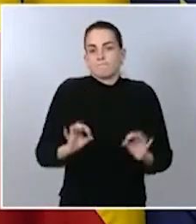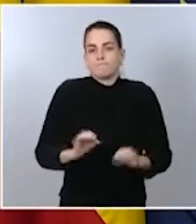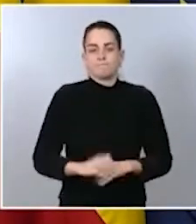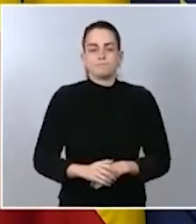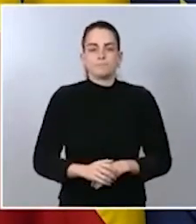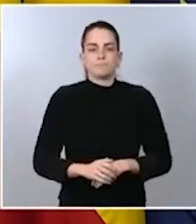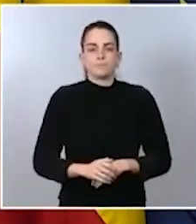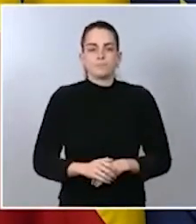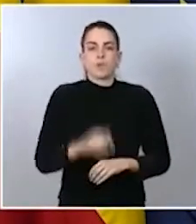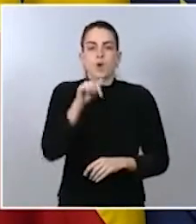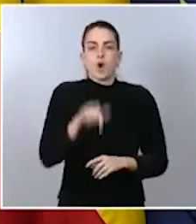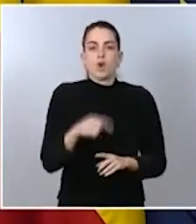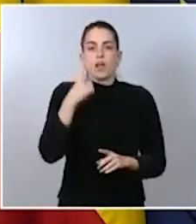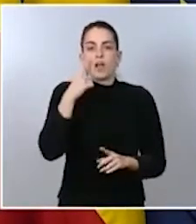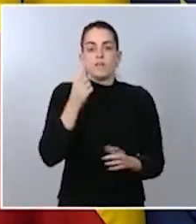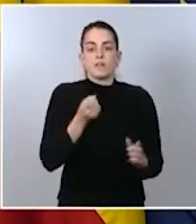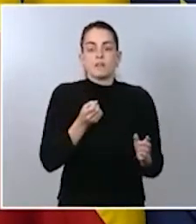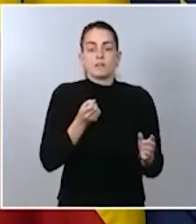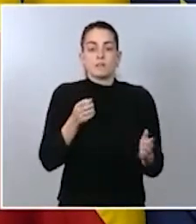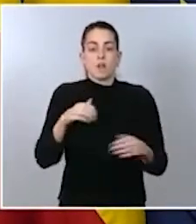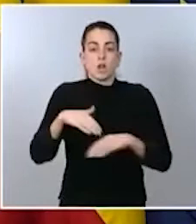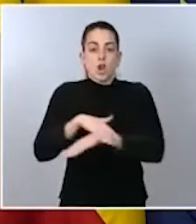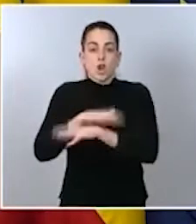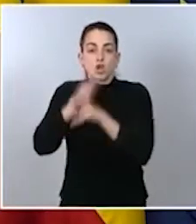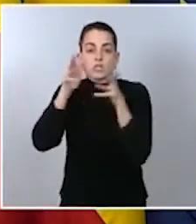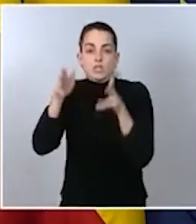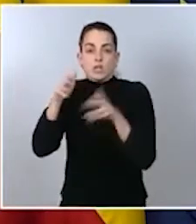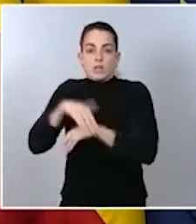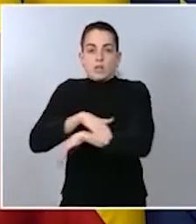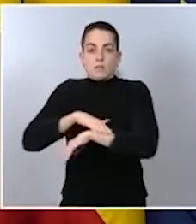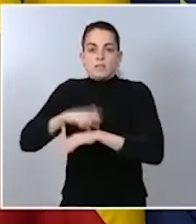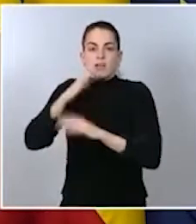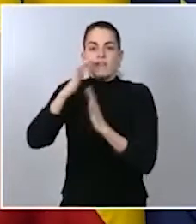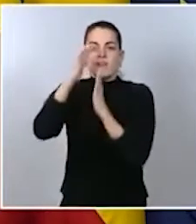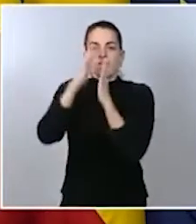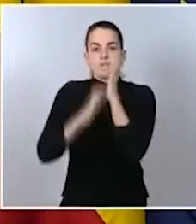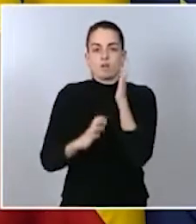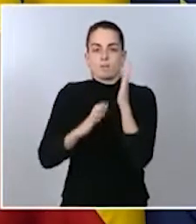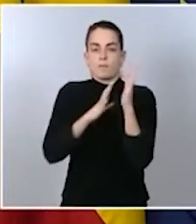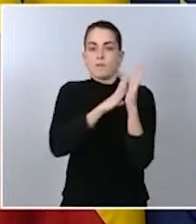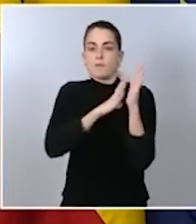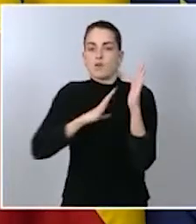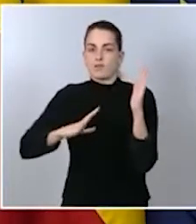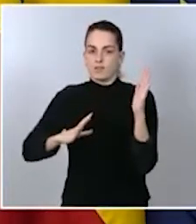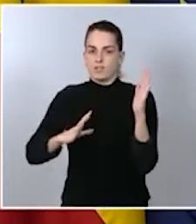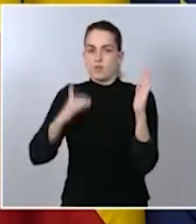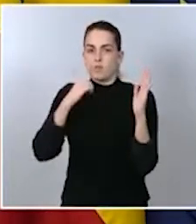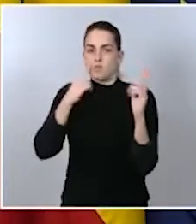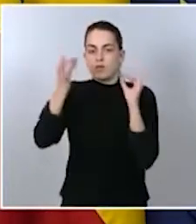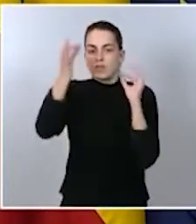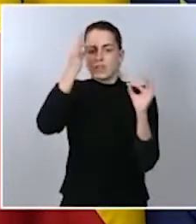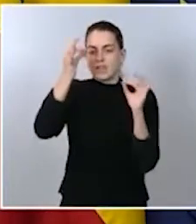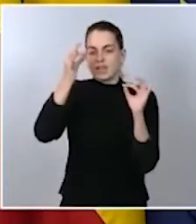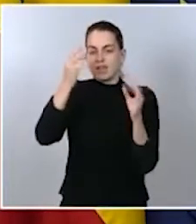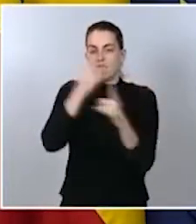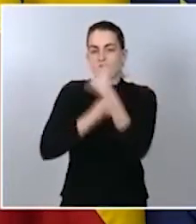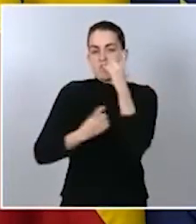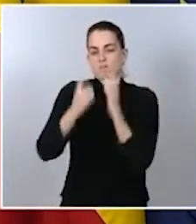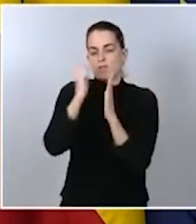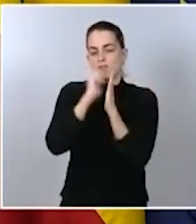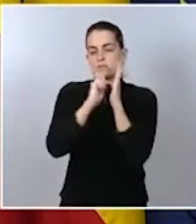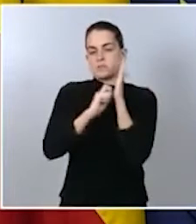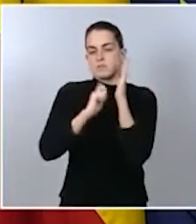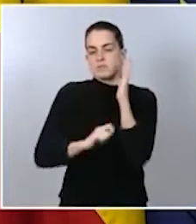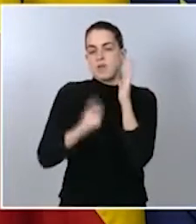al consejo de ministro es un informe provisional con la información detallada en este ámbito en este balance